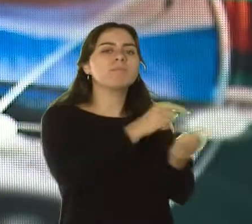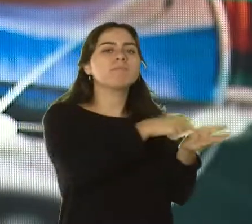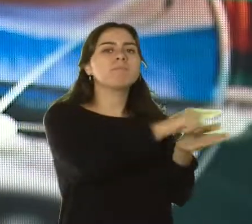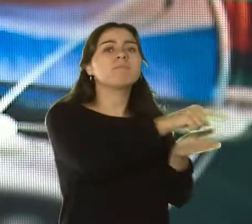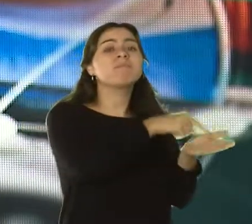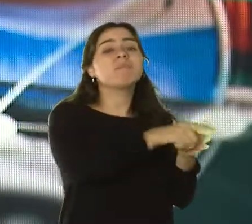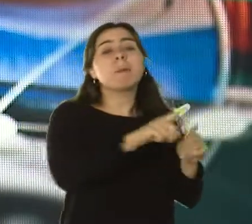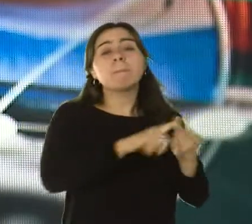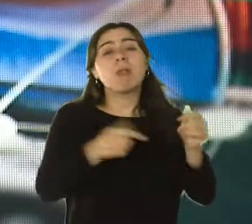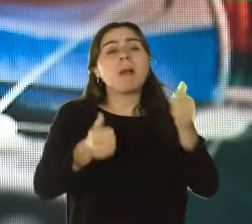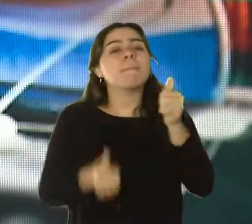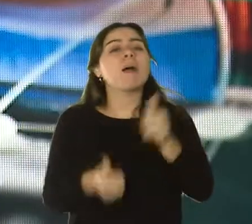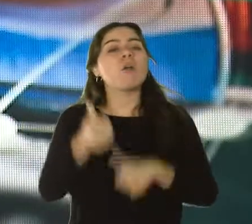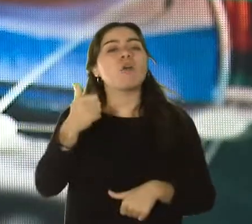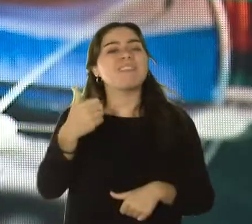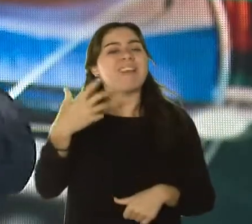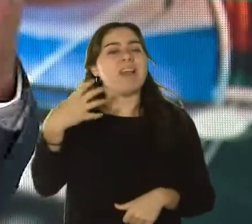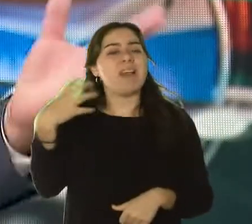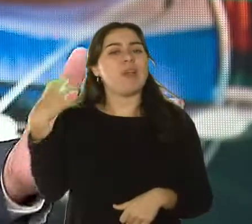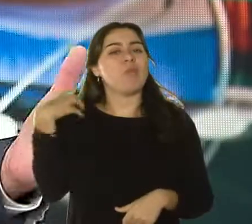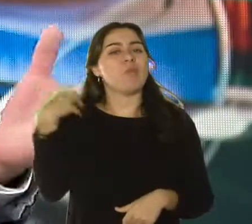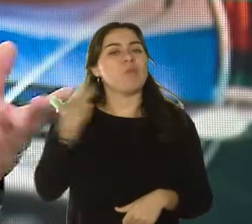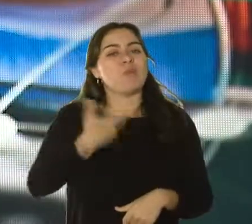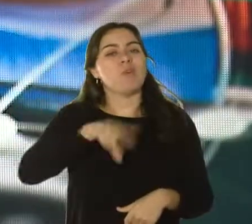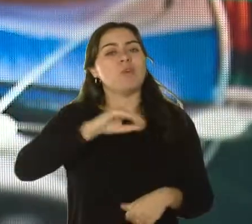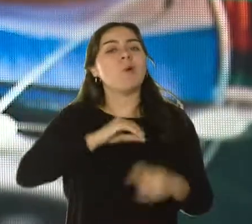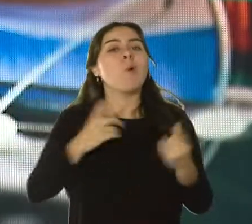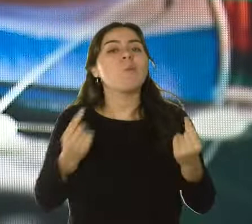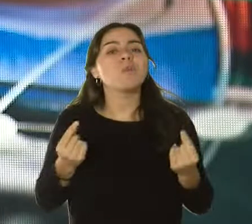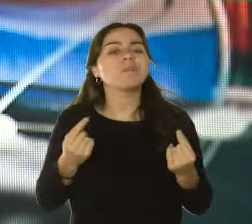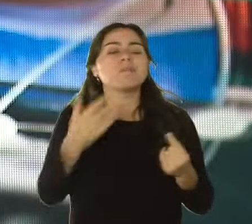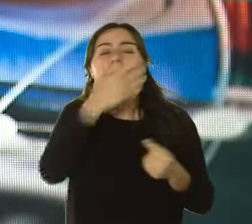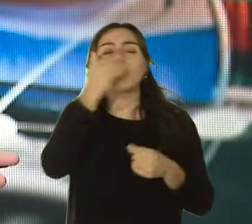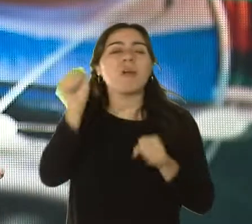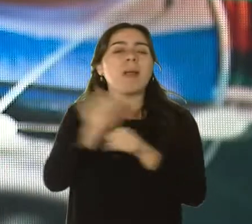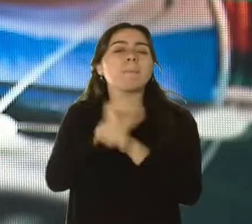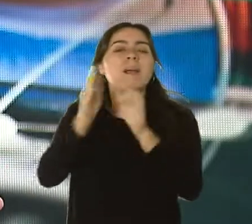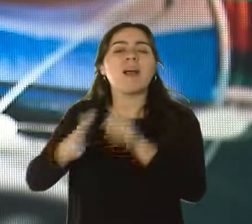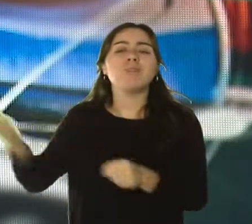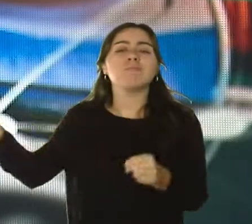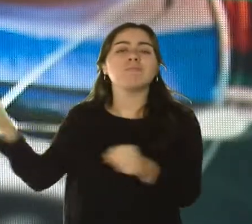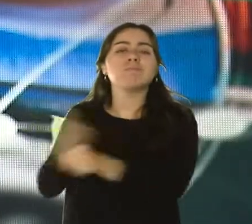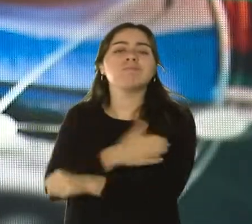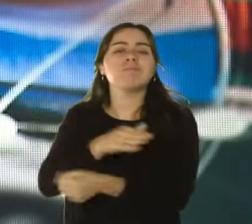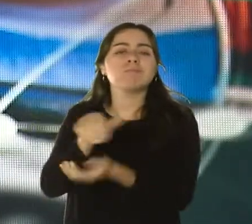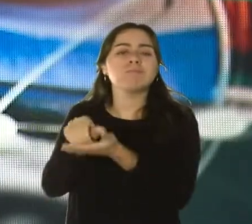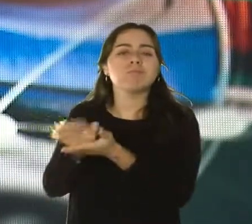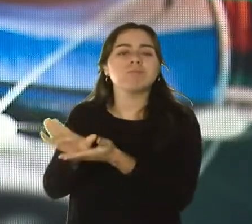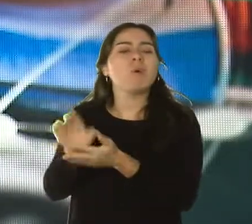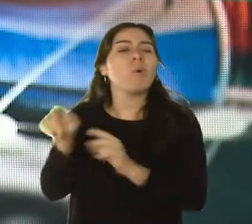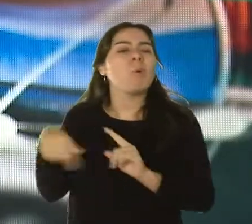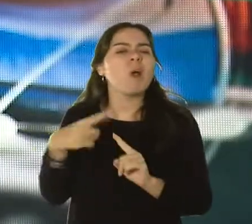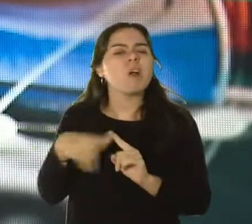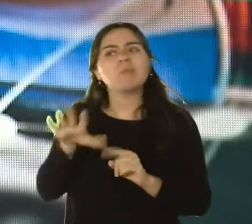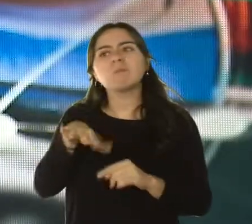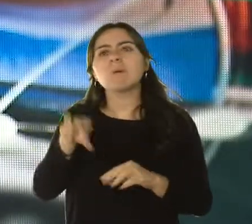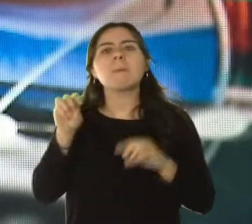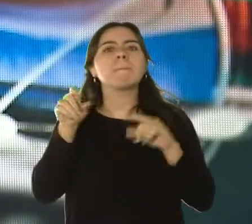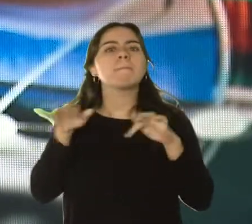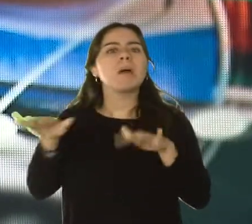de empleados porque había tanta incertidumbre. Y estamos hablando de marzo del 2020, ¿verdad? Que fue cuando había